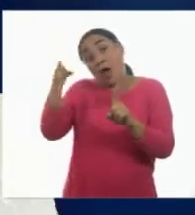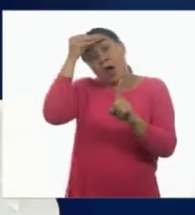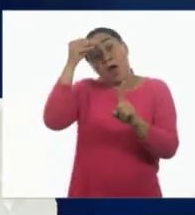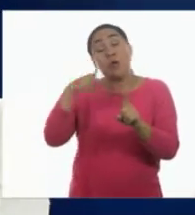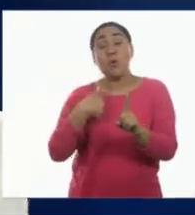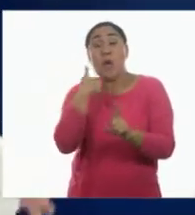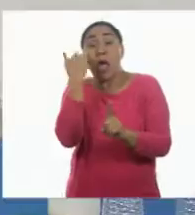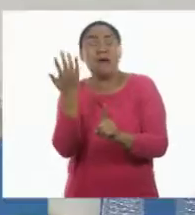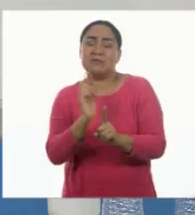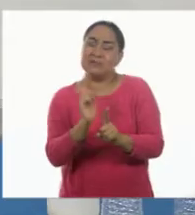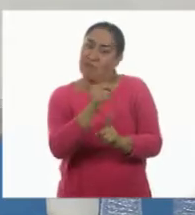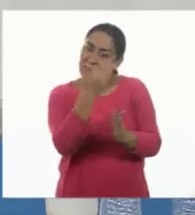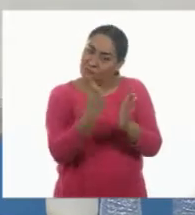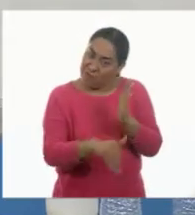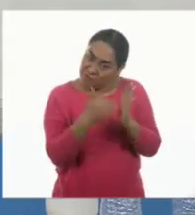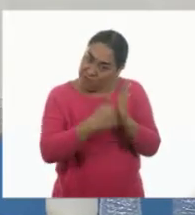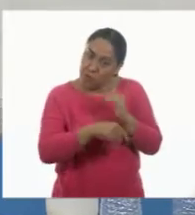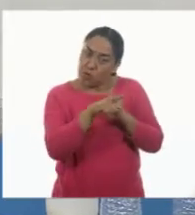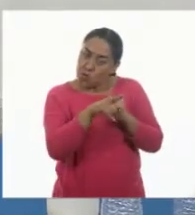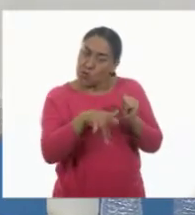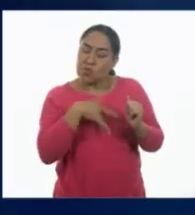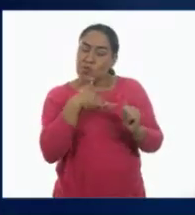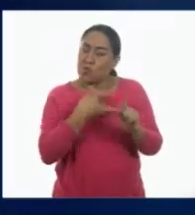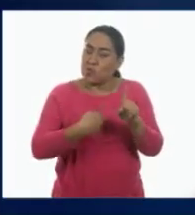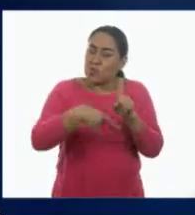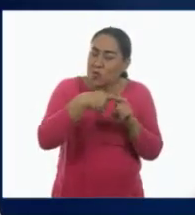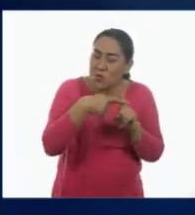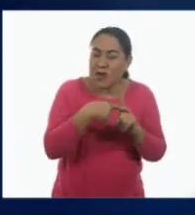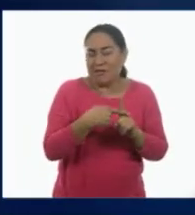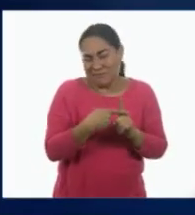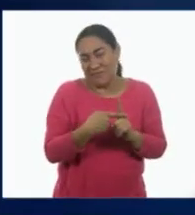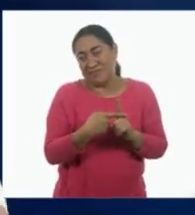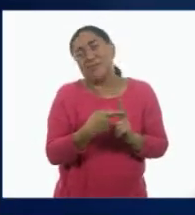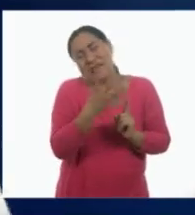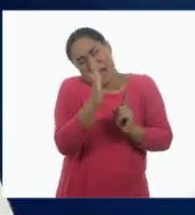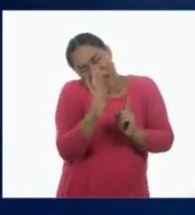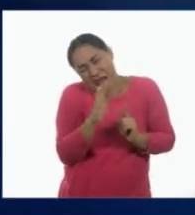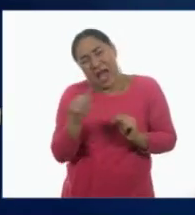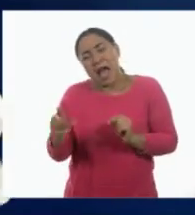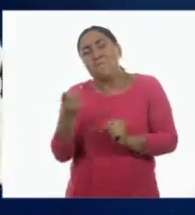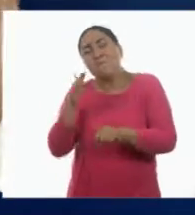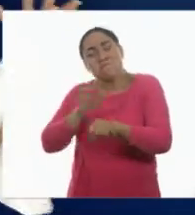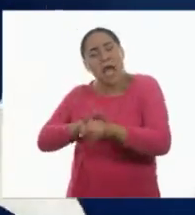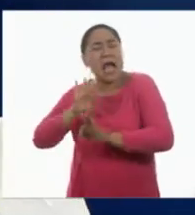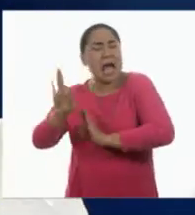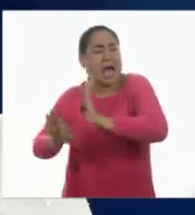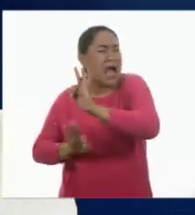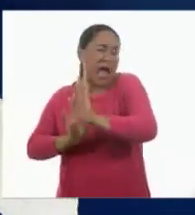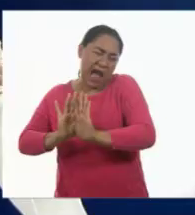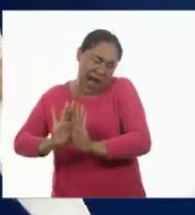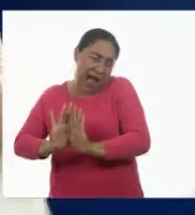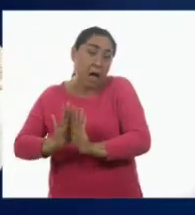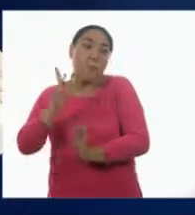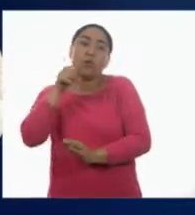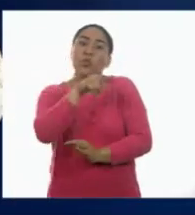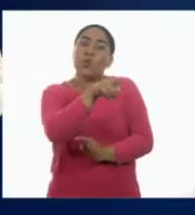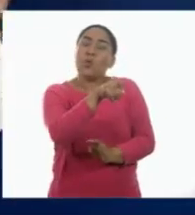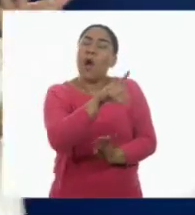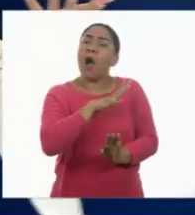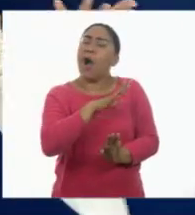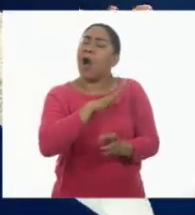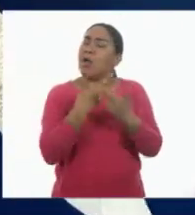que sí tienes. Tú ves que a lo mejor los perritos son más consentidos, pero tú tienes tu libertad y todo